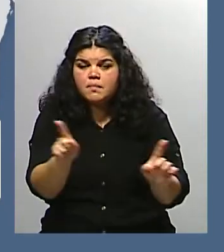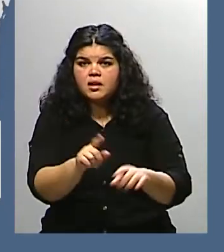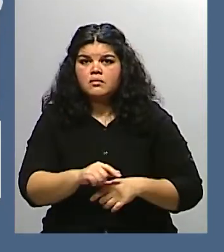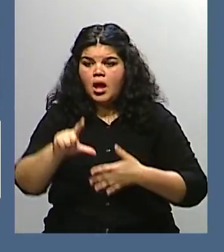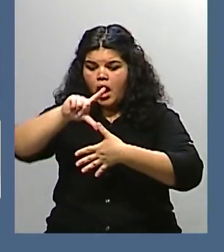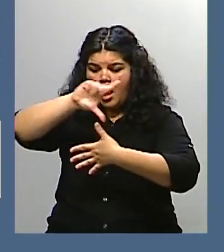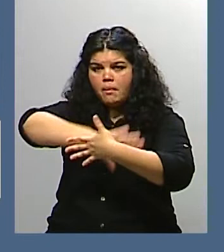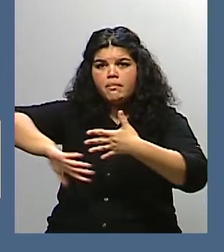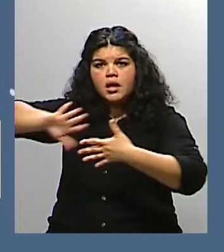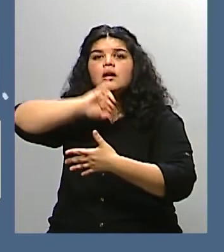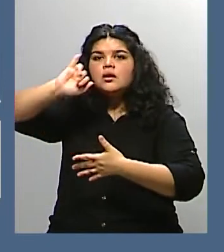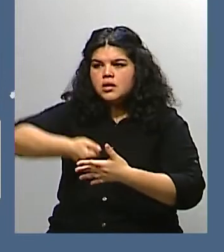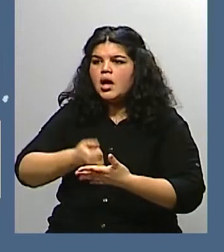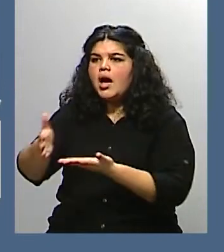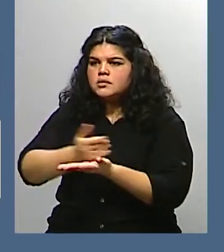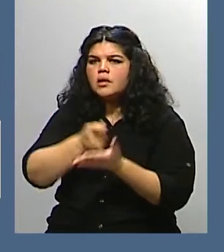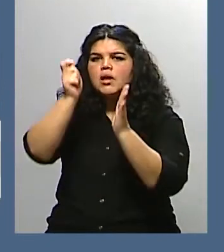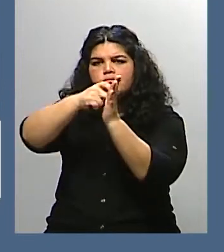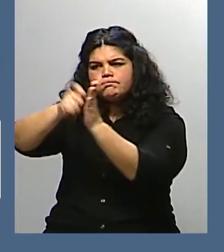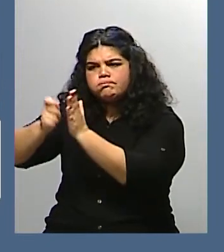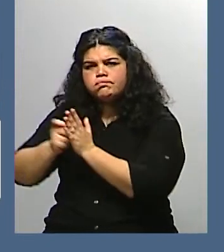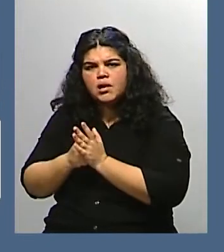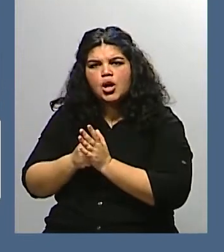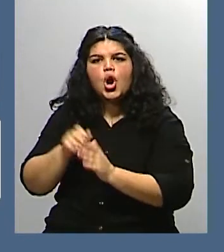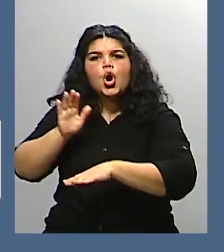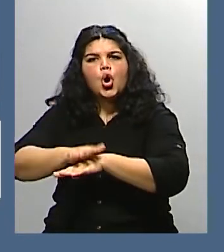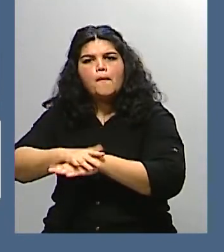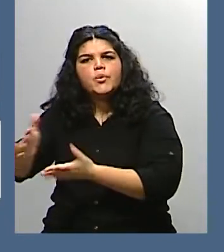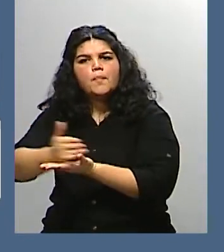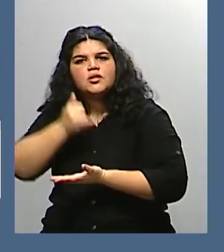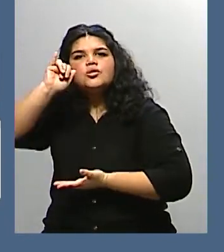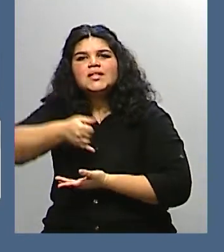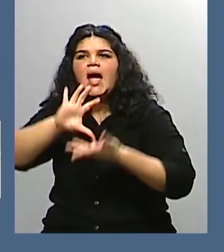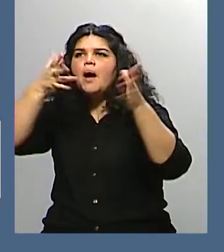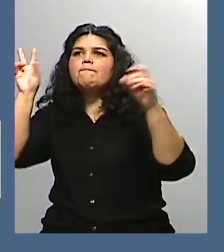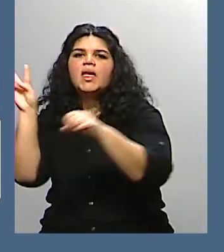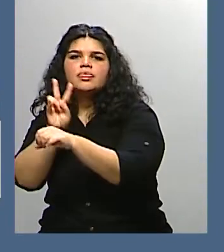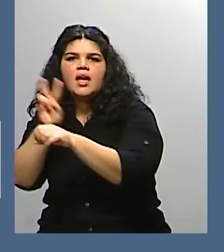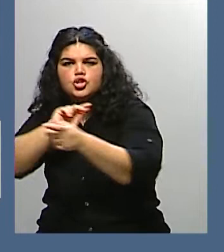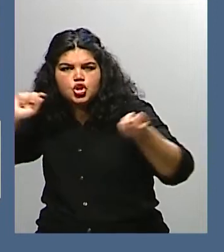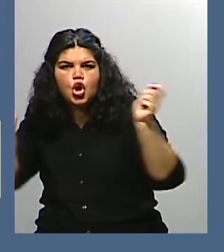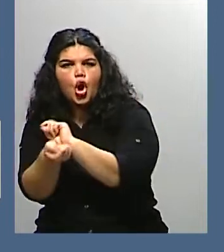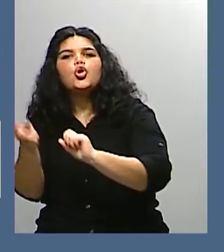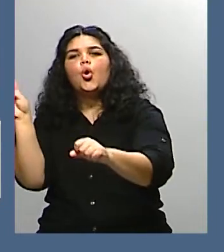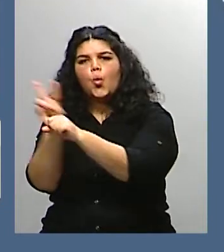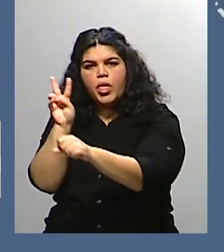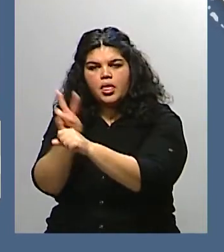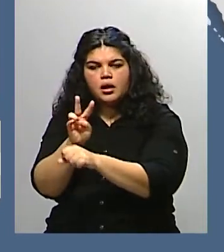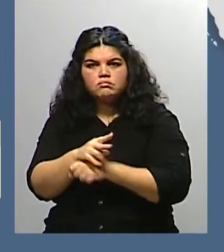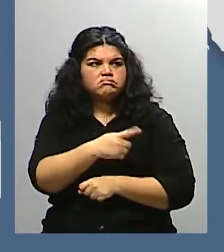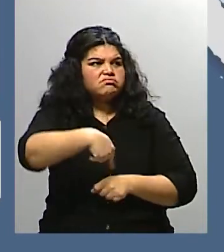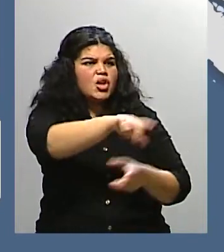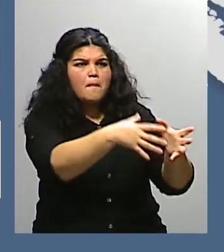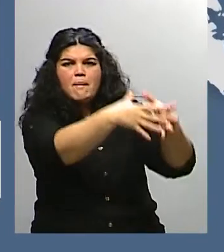todos, pero realmente ¿dónde están los procesos de contaminación? Entonces esto se subsana de alguna manera